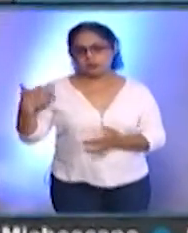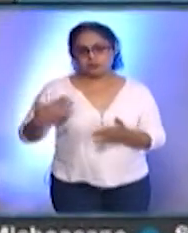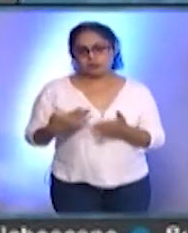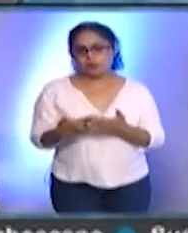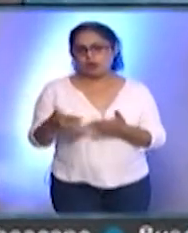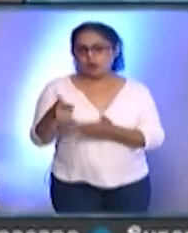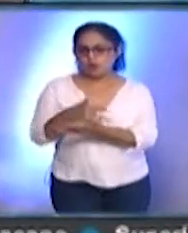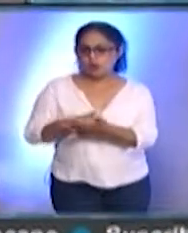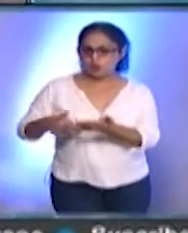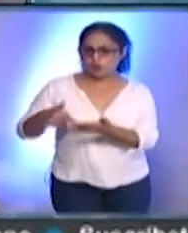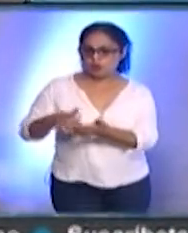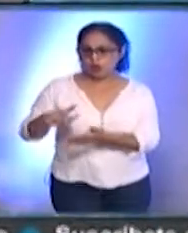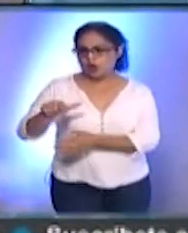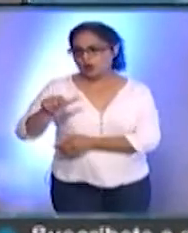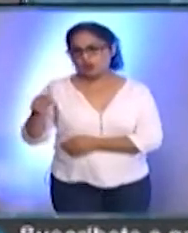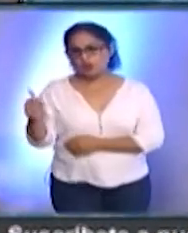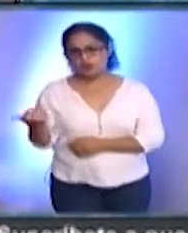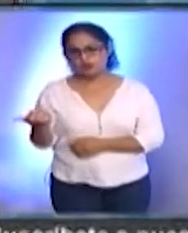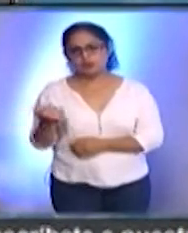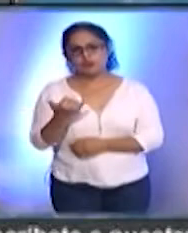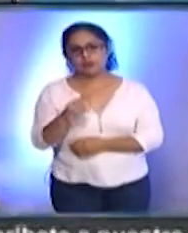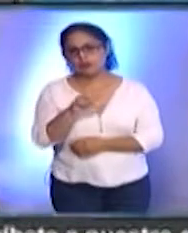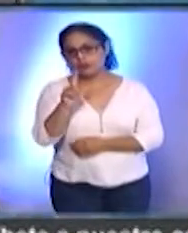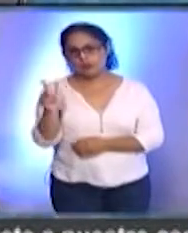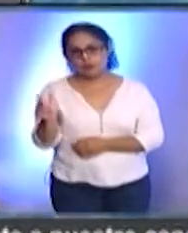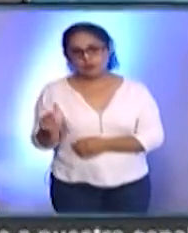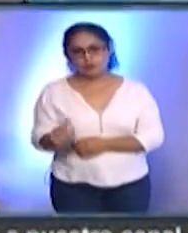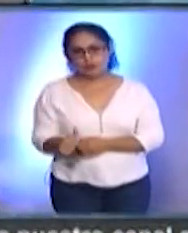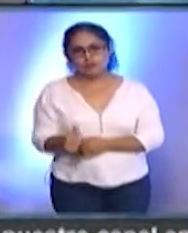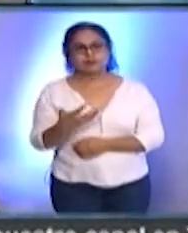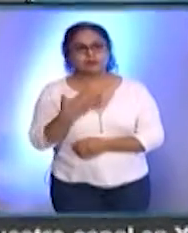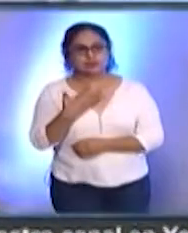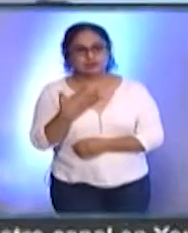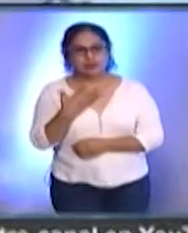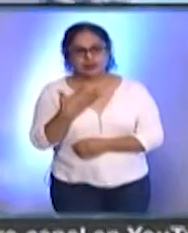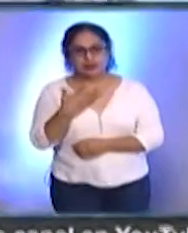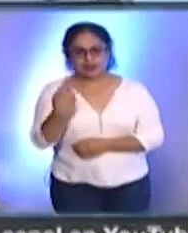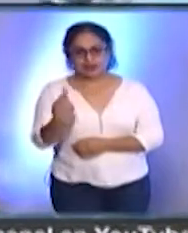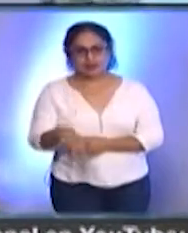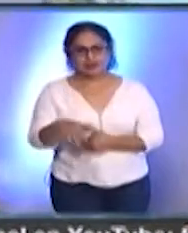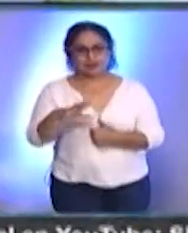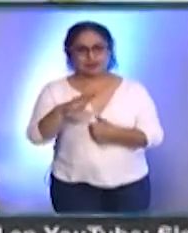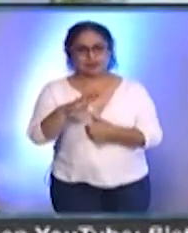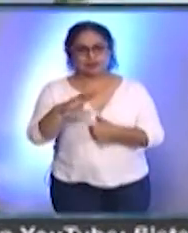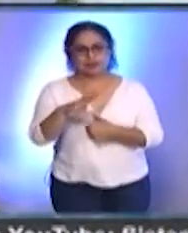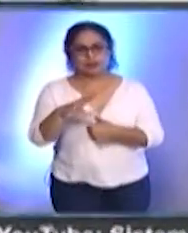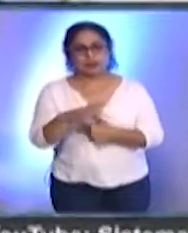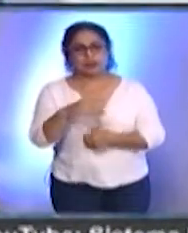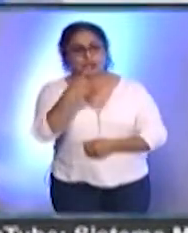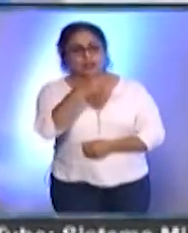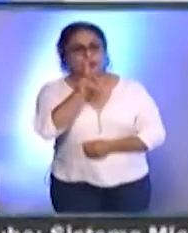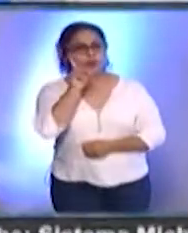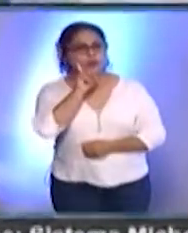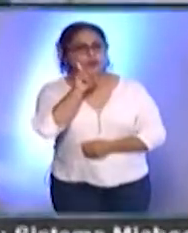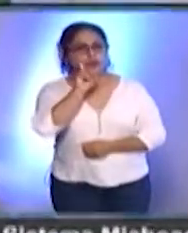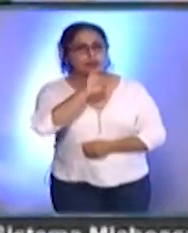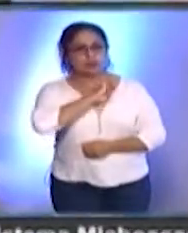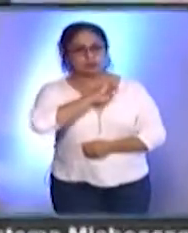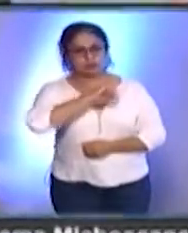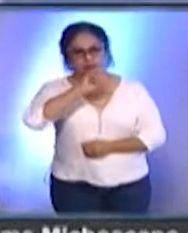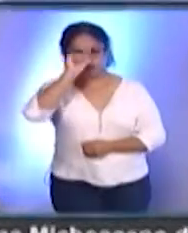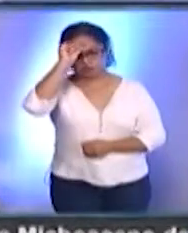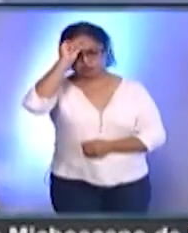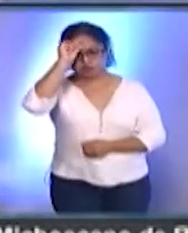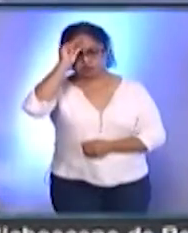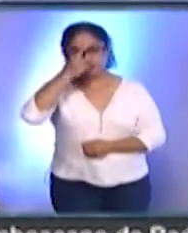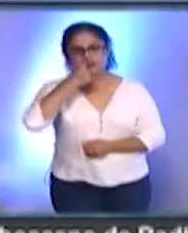territorios a lo que posteriormente se llamaría el continente americano. El especialista resalta que en la actualidad se sigue dando